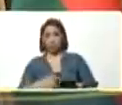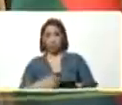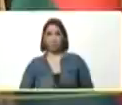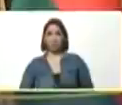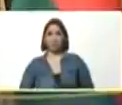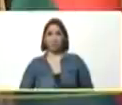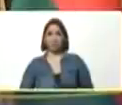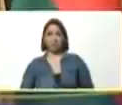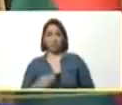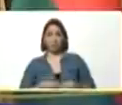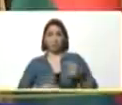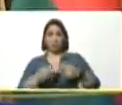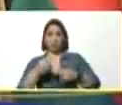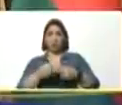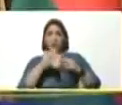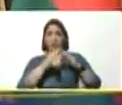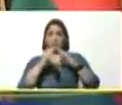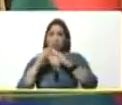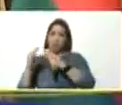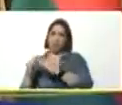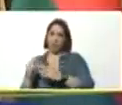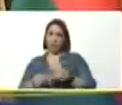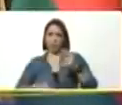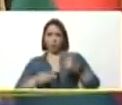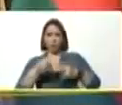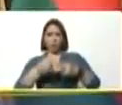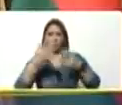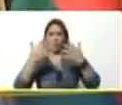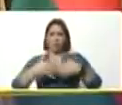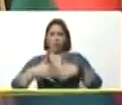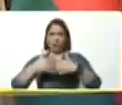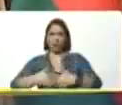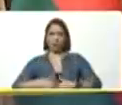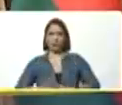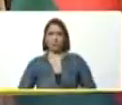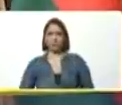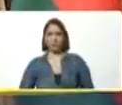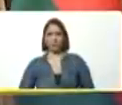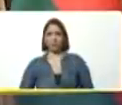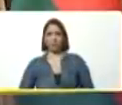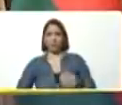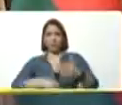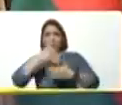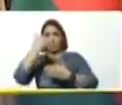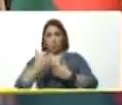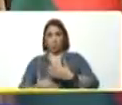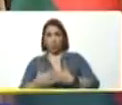en la construcción de vivienda, en la construcción de fábrica, en proyectos